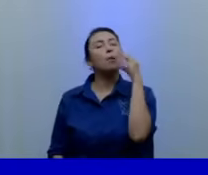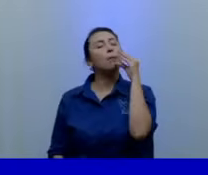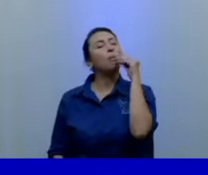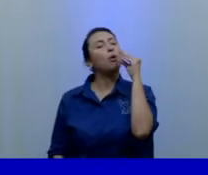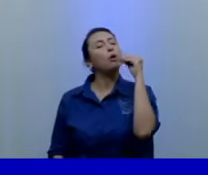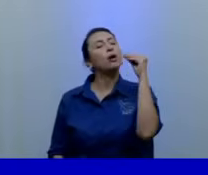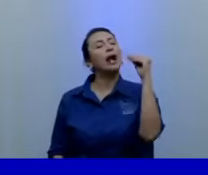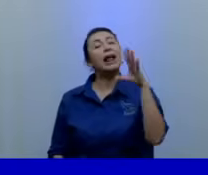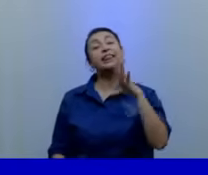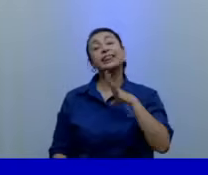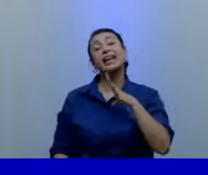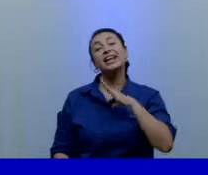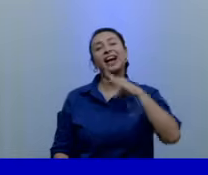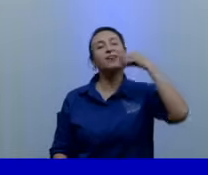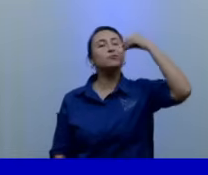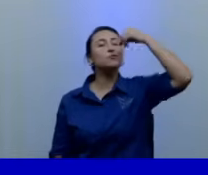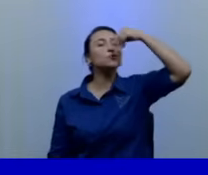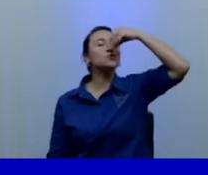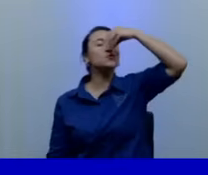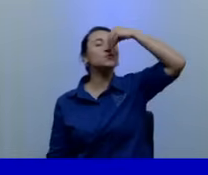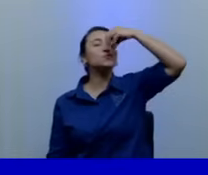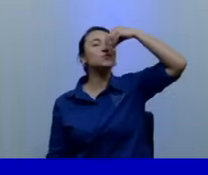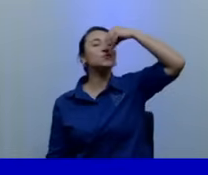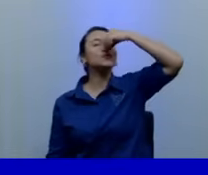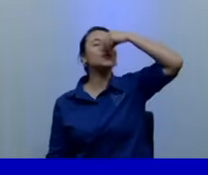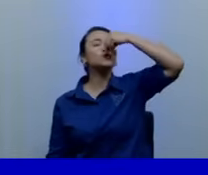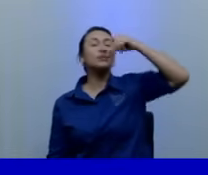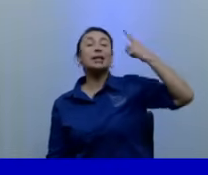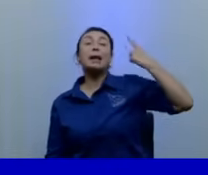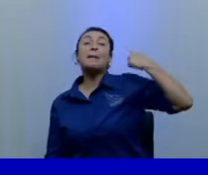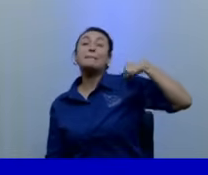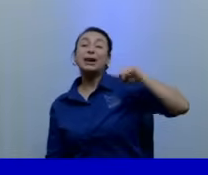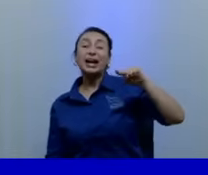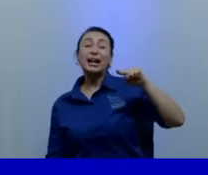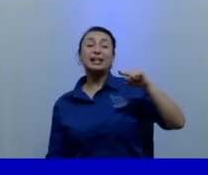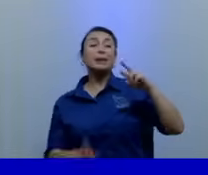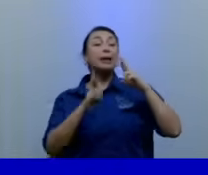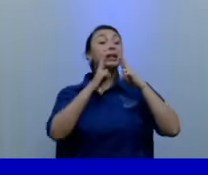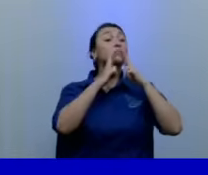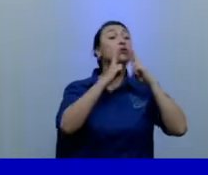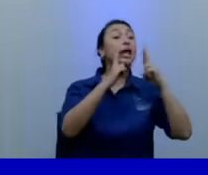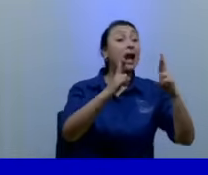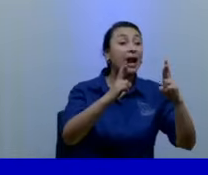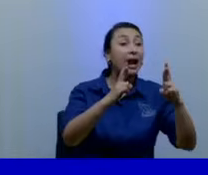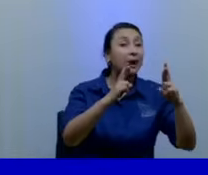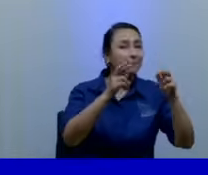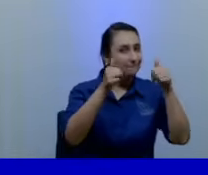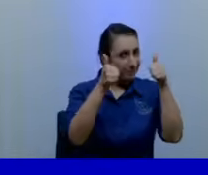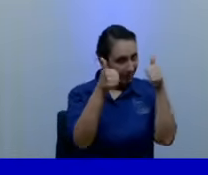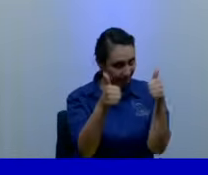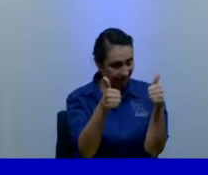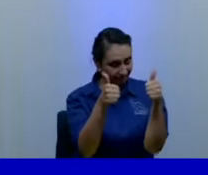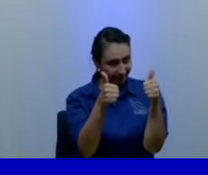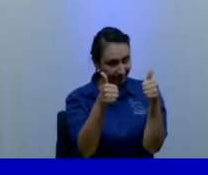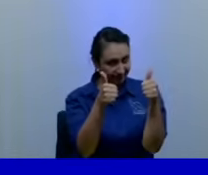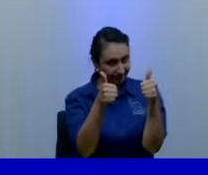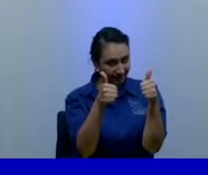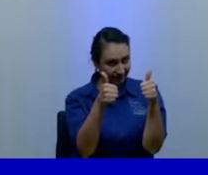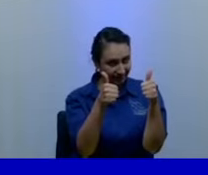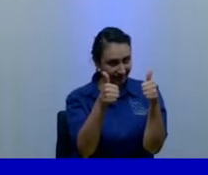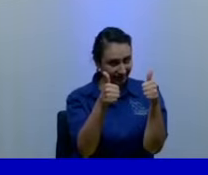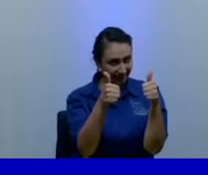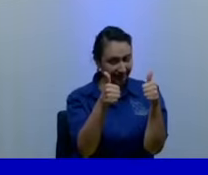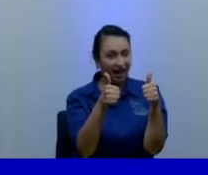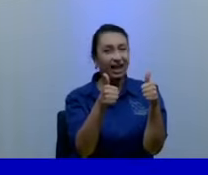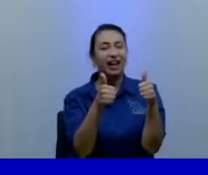sazonada con sal, para que sepáis cómo debéis responder a cada persona. ¿Con qué está asociada